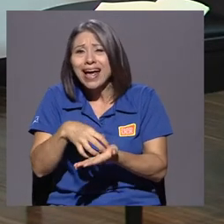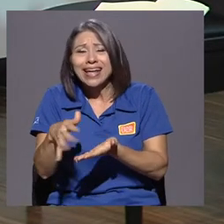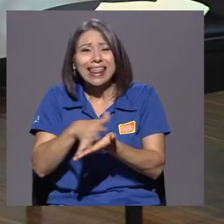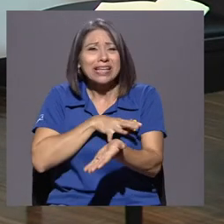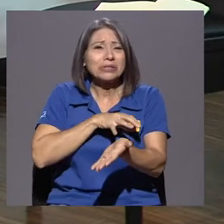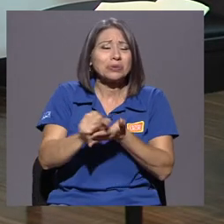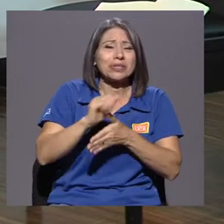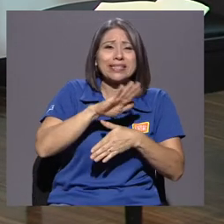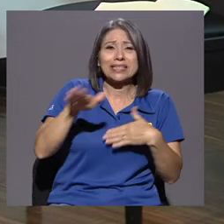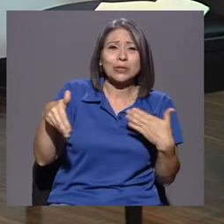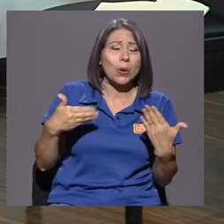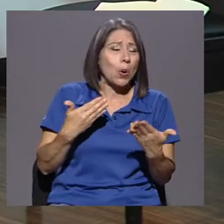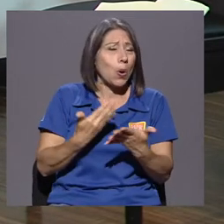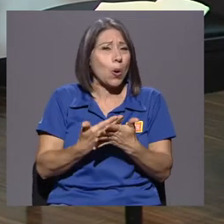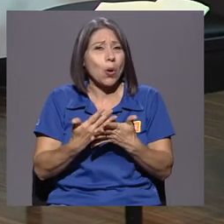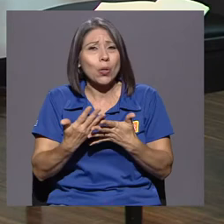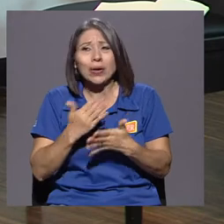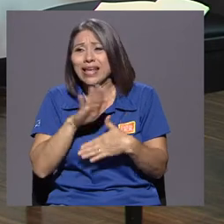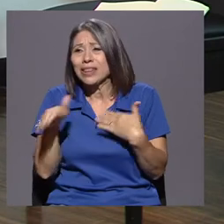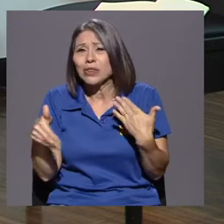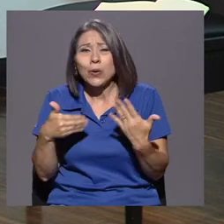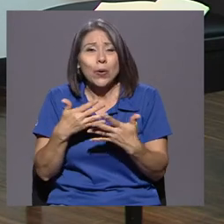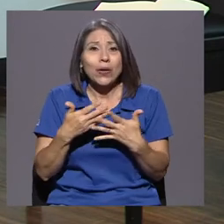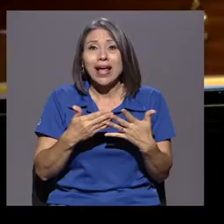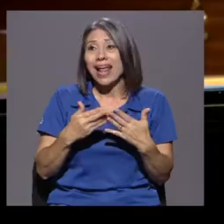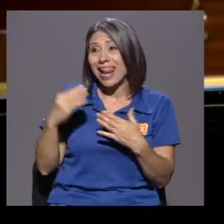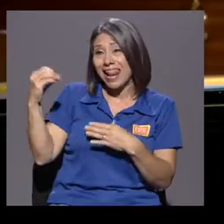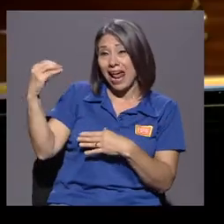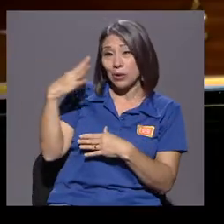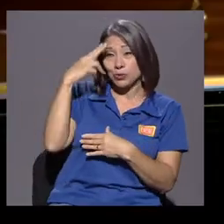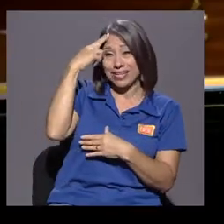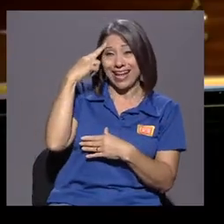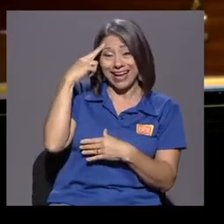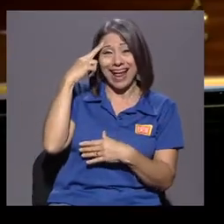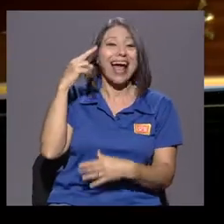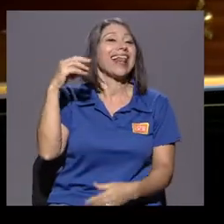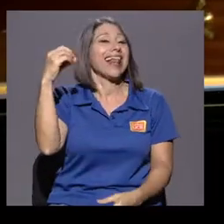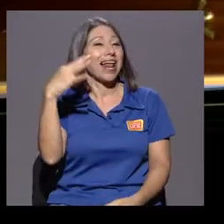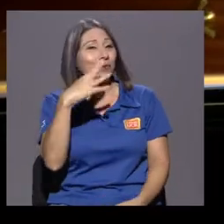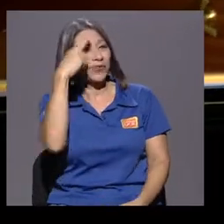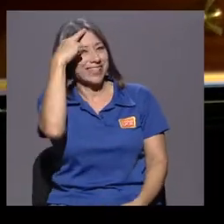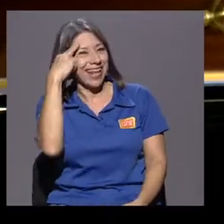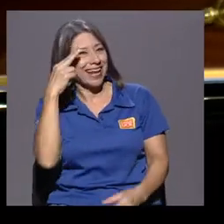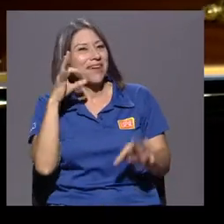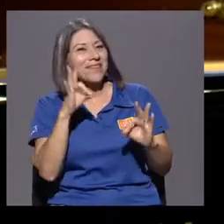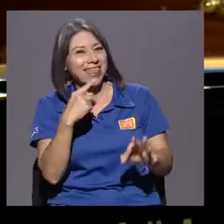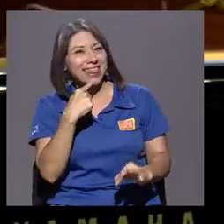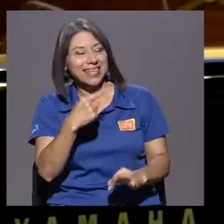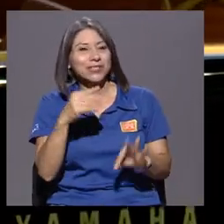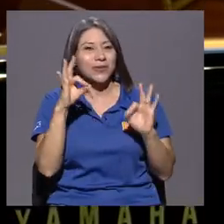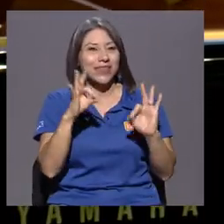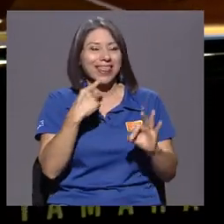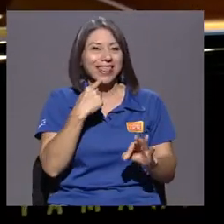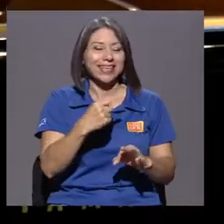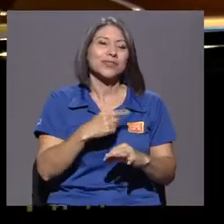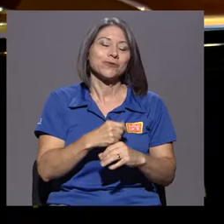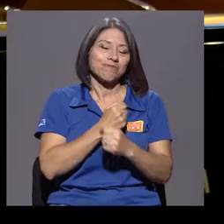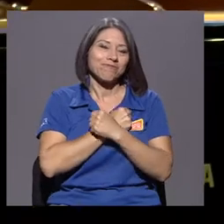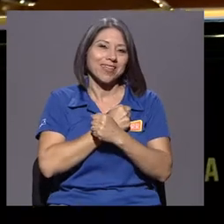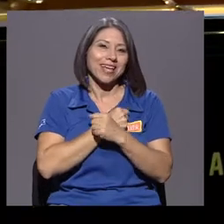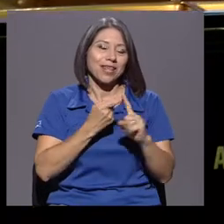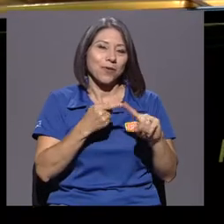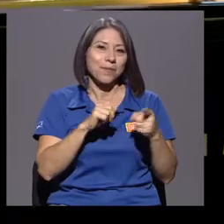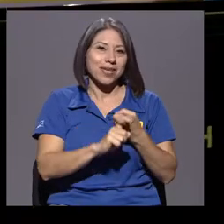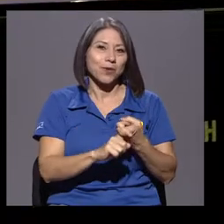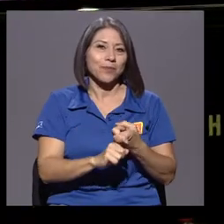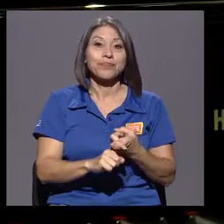en que todo lo conspiran con la negra la luz negra bien dicho bien dicho en dicho querido amigo